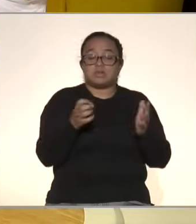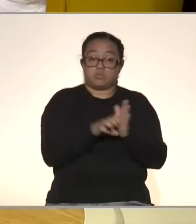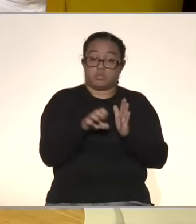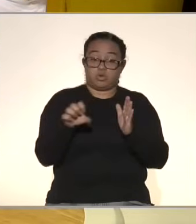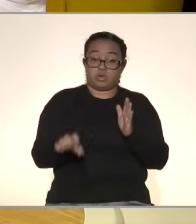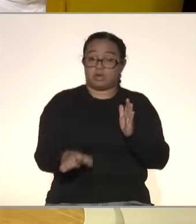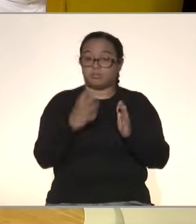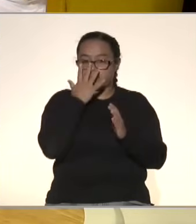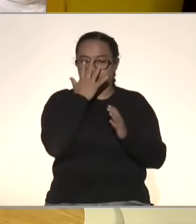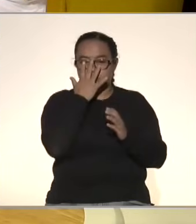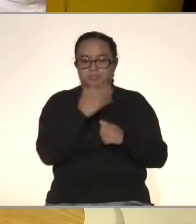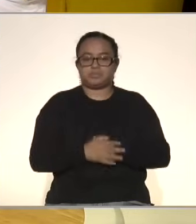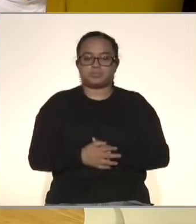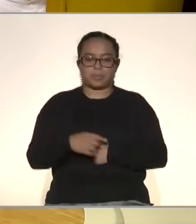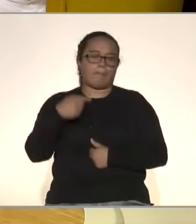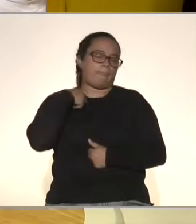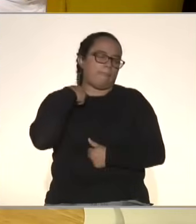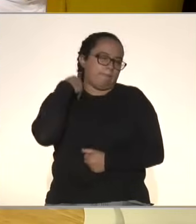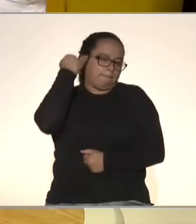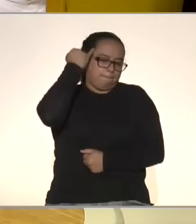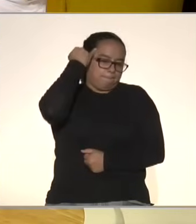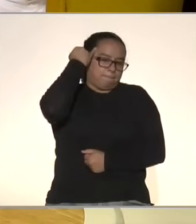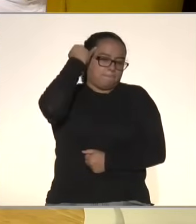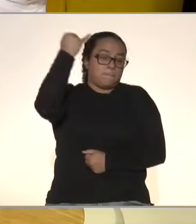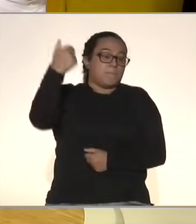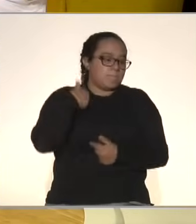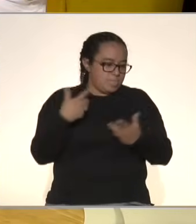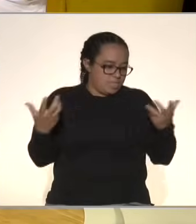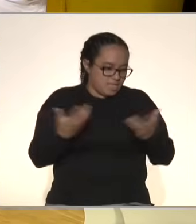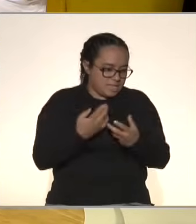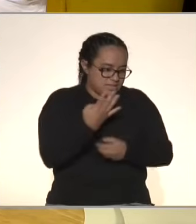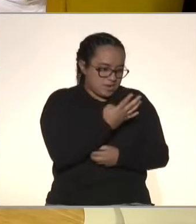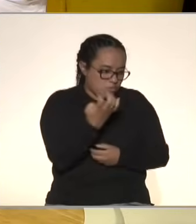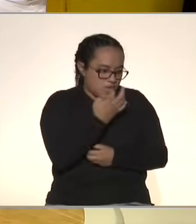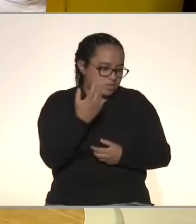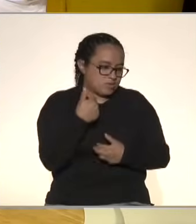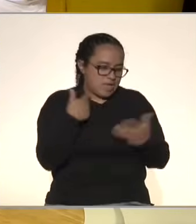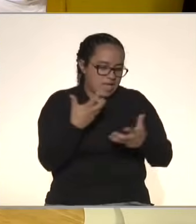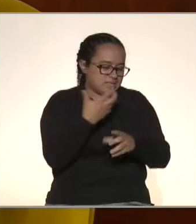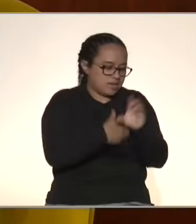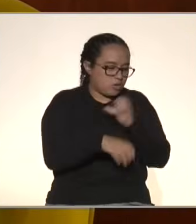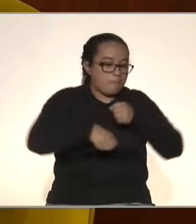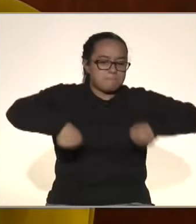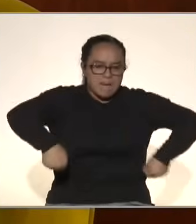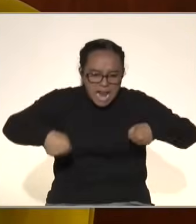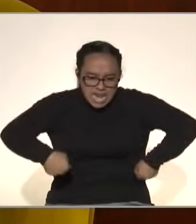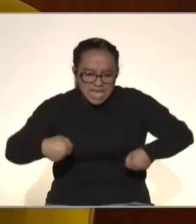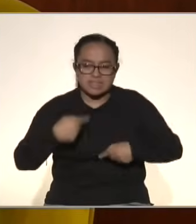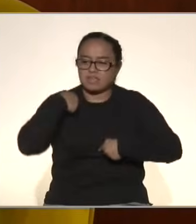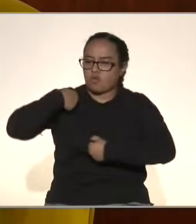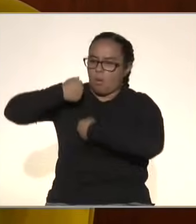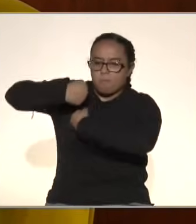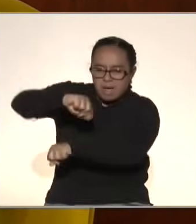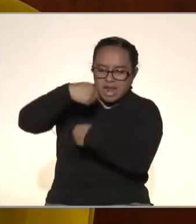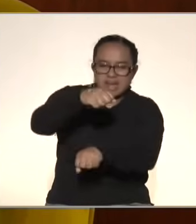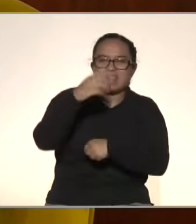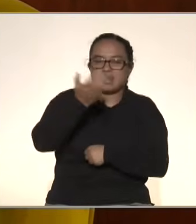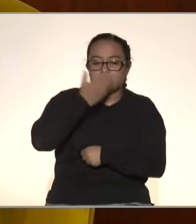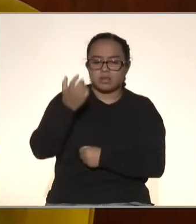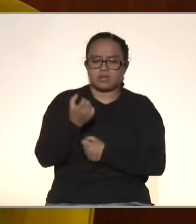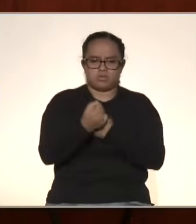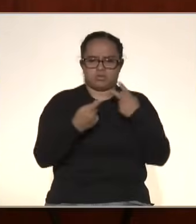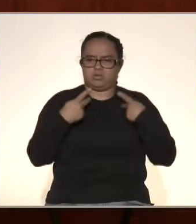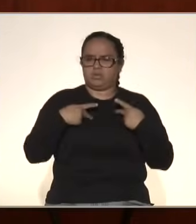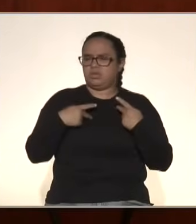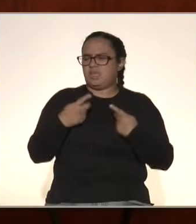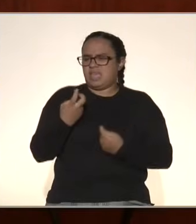tengo y me invento, ¿no? Que quiero hacer 400 rituales y quiero las maletas y quiero barrer y hay alguien que dice, no,